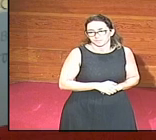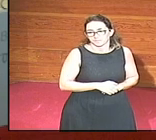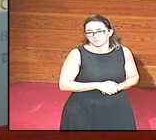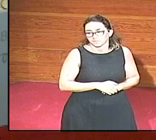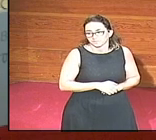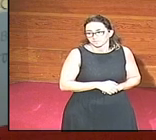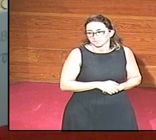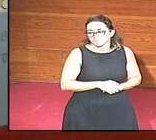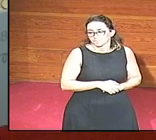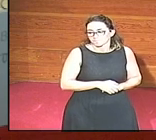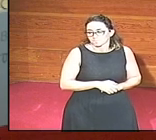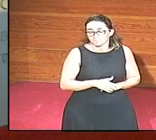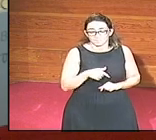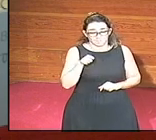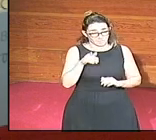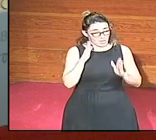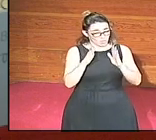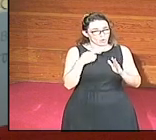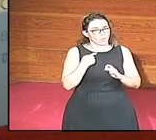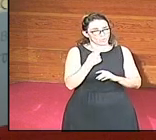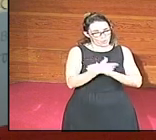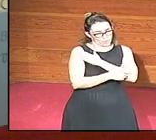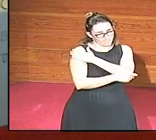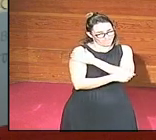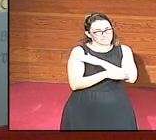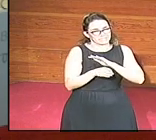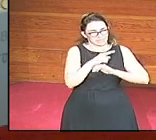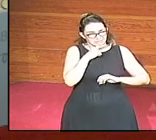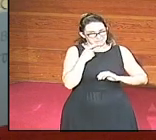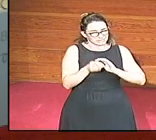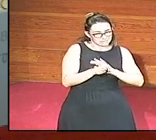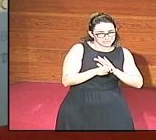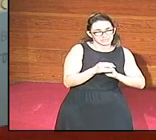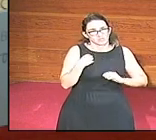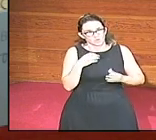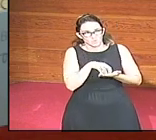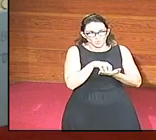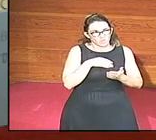Todavía andaba un poco fastidiado del hombro y andaba pensando si ir o si no ir.